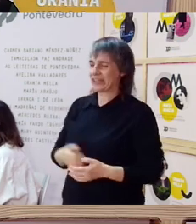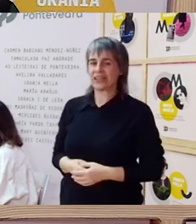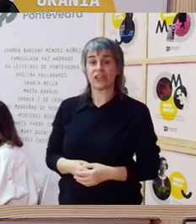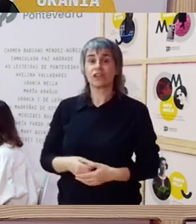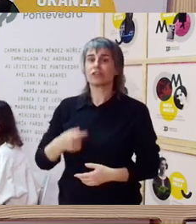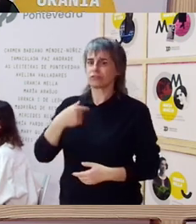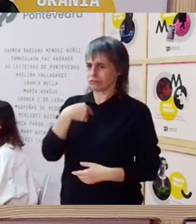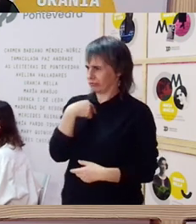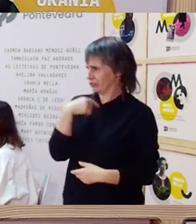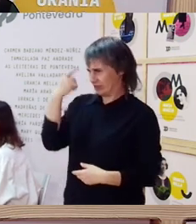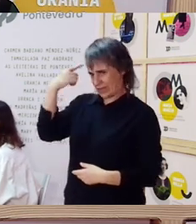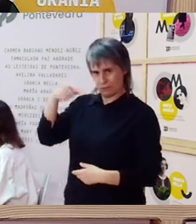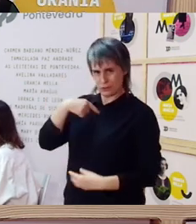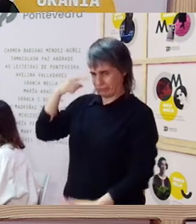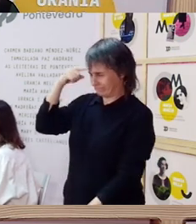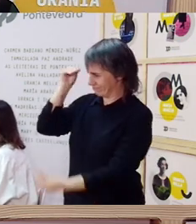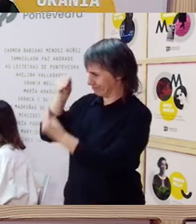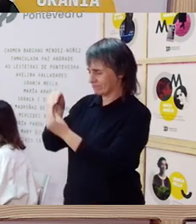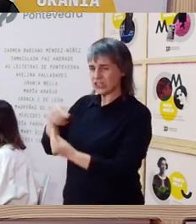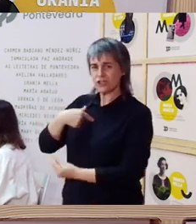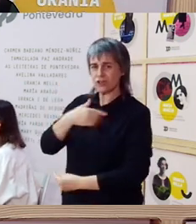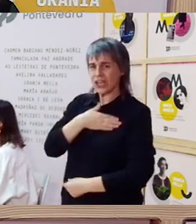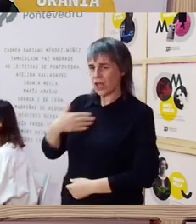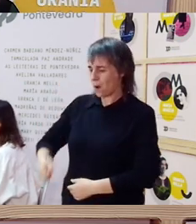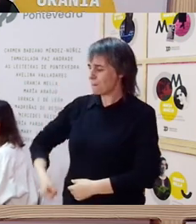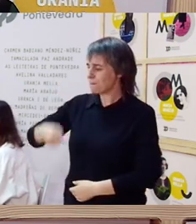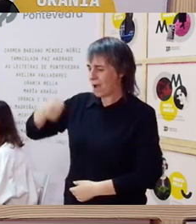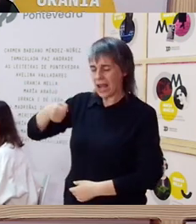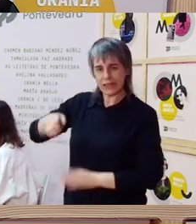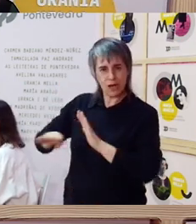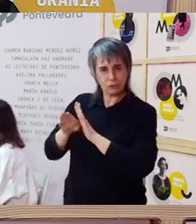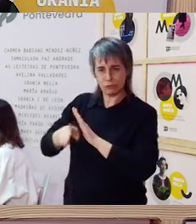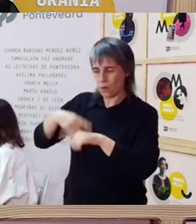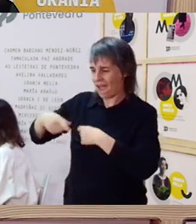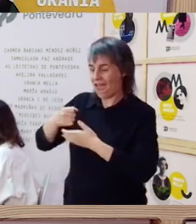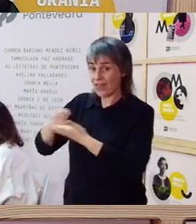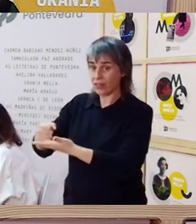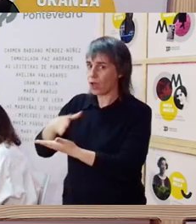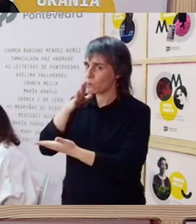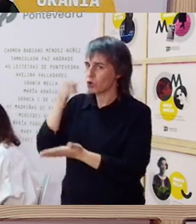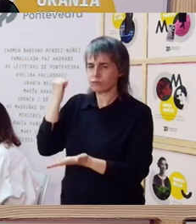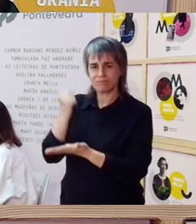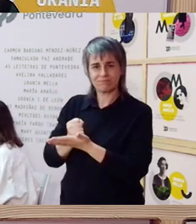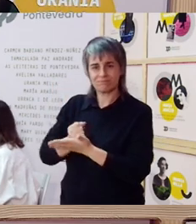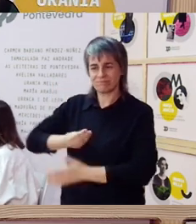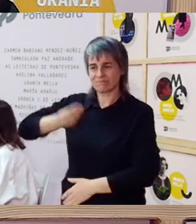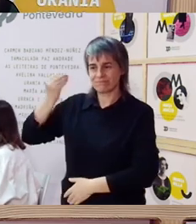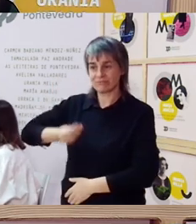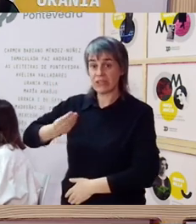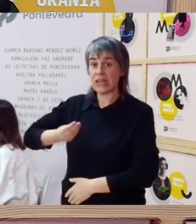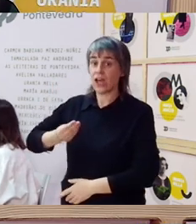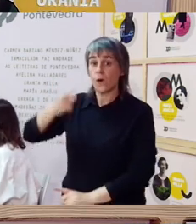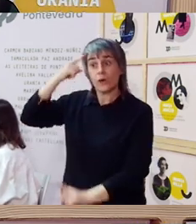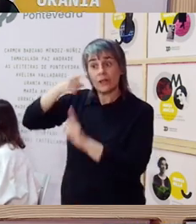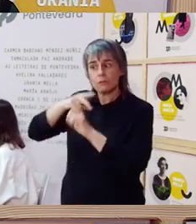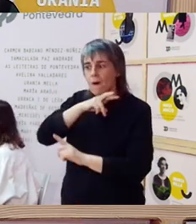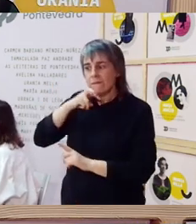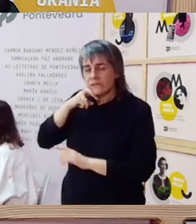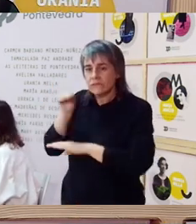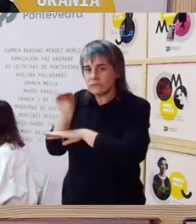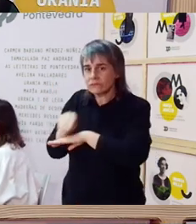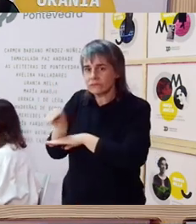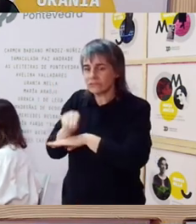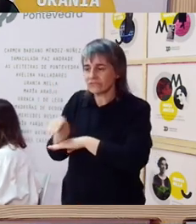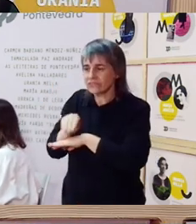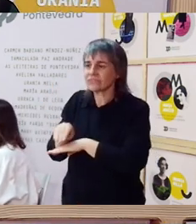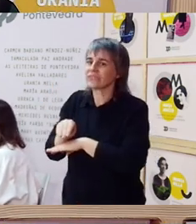son partidaria de que esa maleta... Unha xeración de mulleres, sí. Polo seu simbolismo e, bueno, e para que se conserve, quede hasta custodiada,